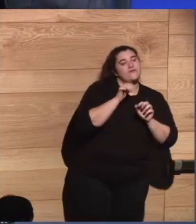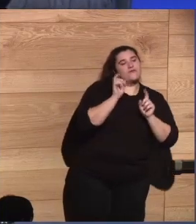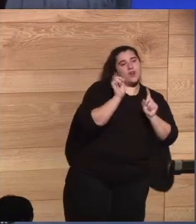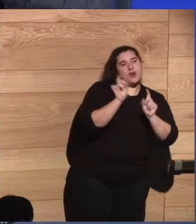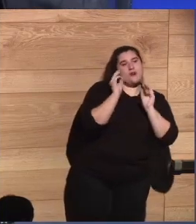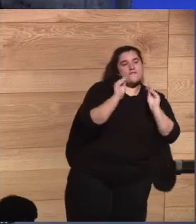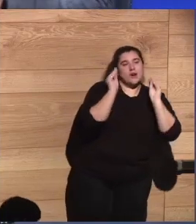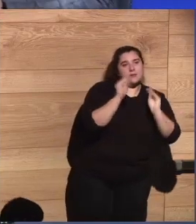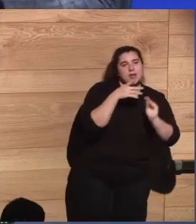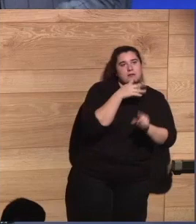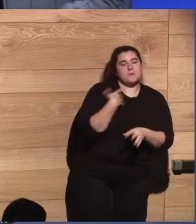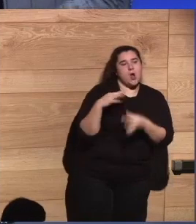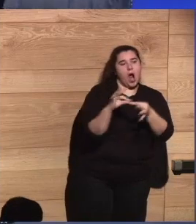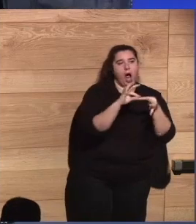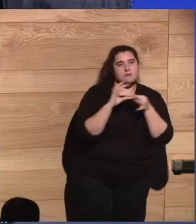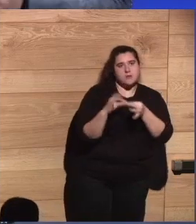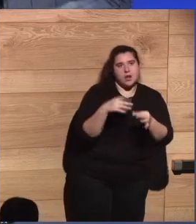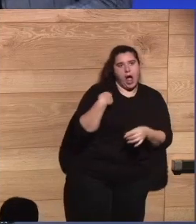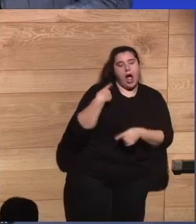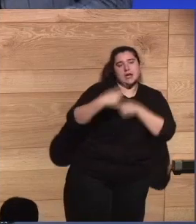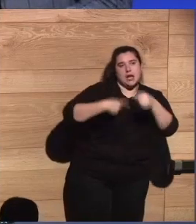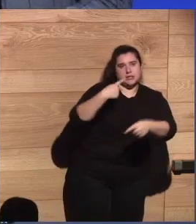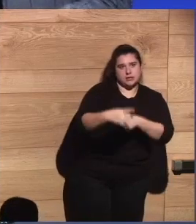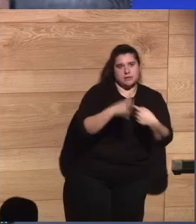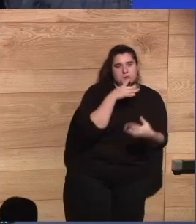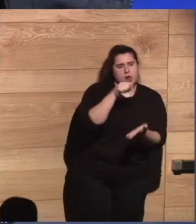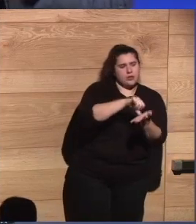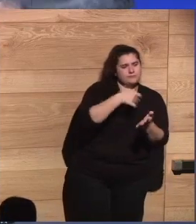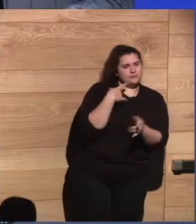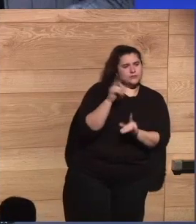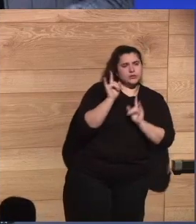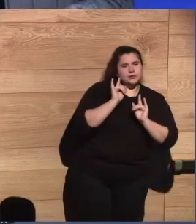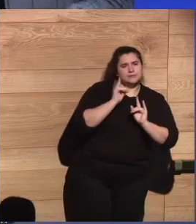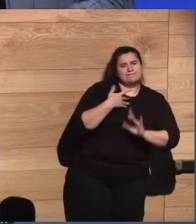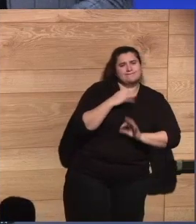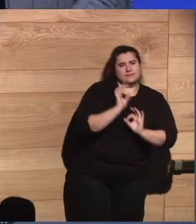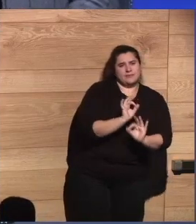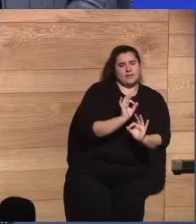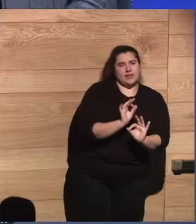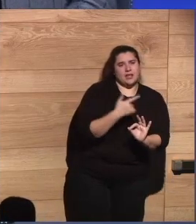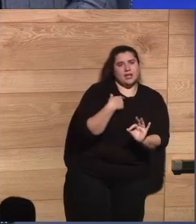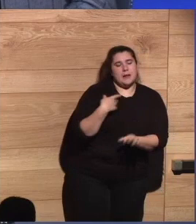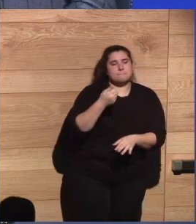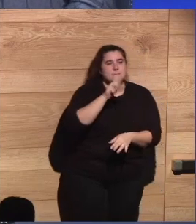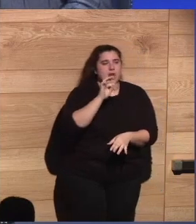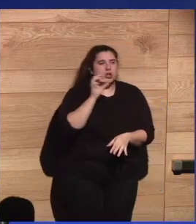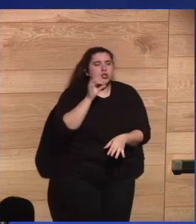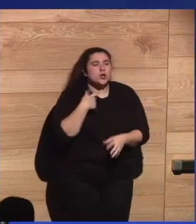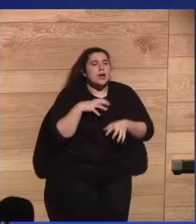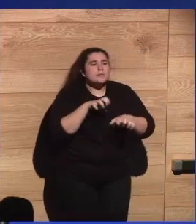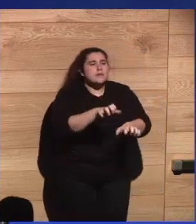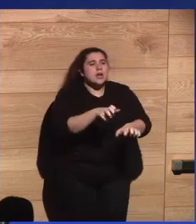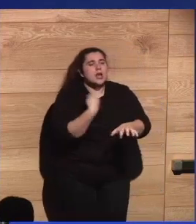música de la armonía clásica, que tenía un centro tonal muy claro, y que él contesta, Bartók, lo aprendí en el